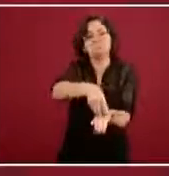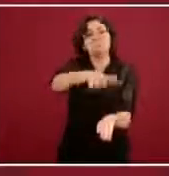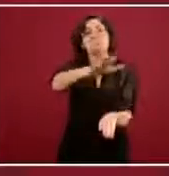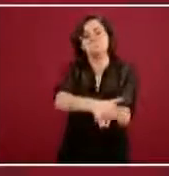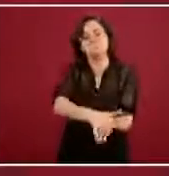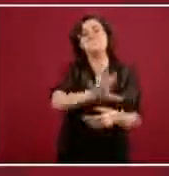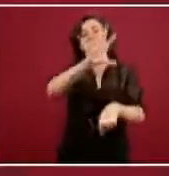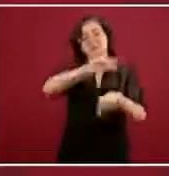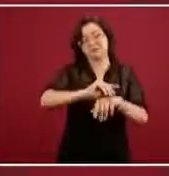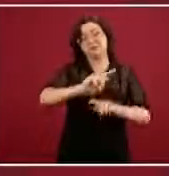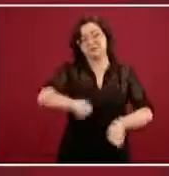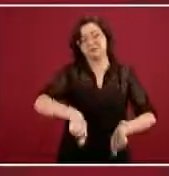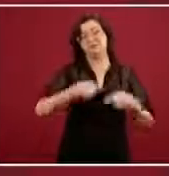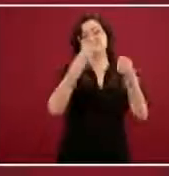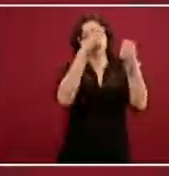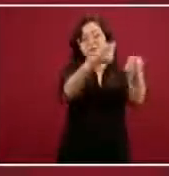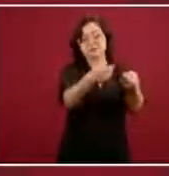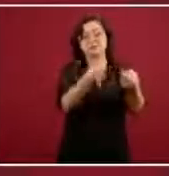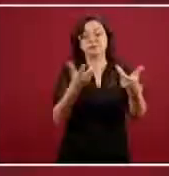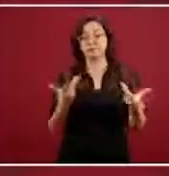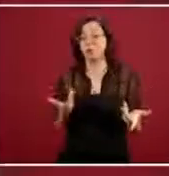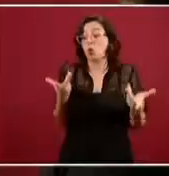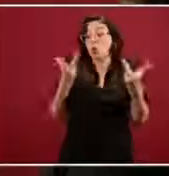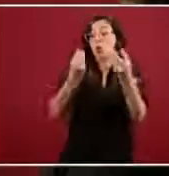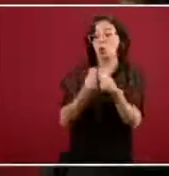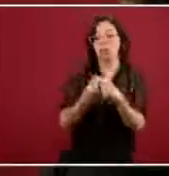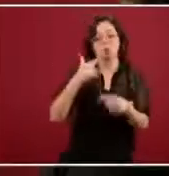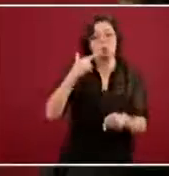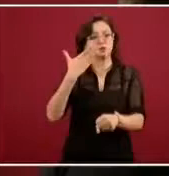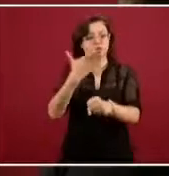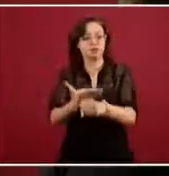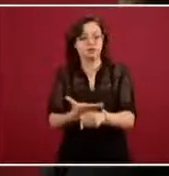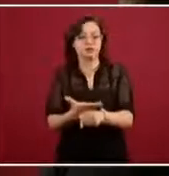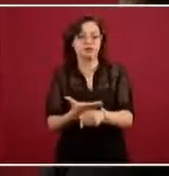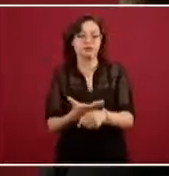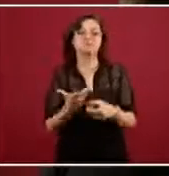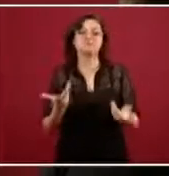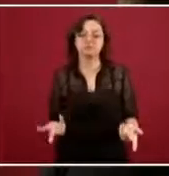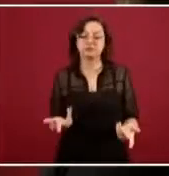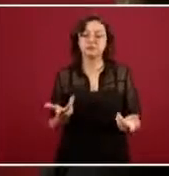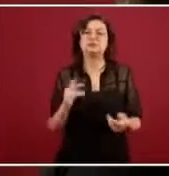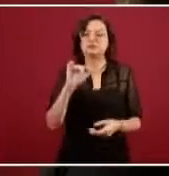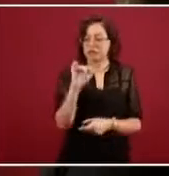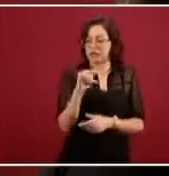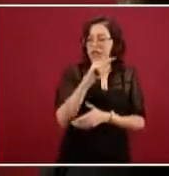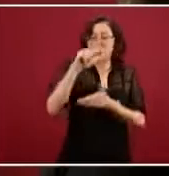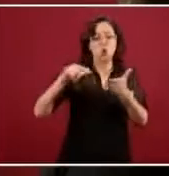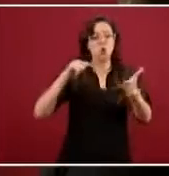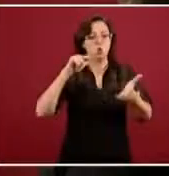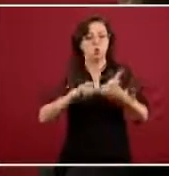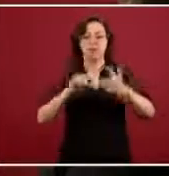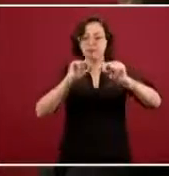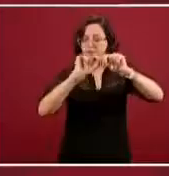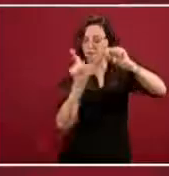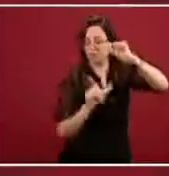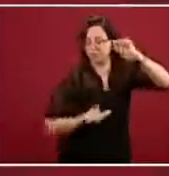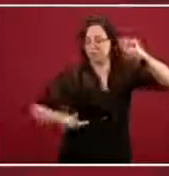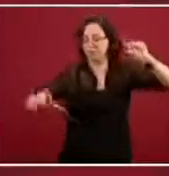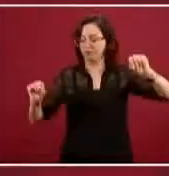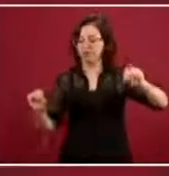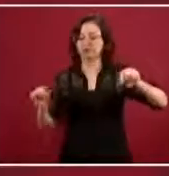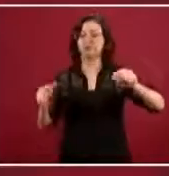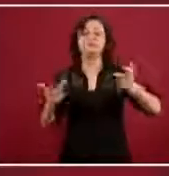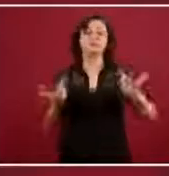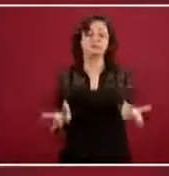es una acción de concurrencia, es decir, comparten el espacio físico, en el espacio físico la